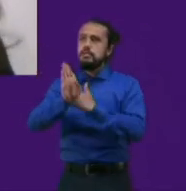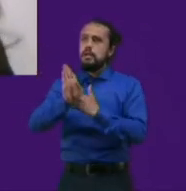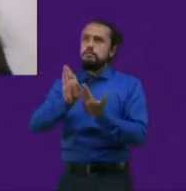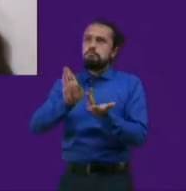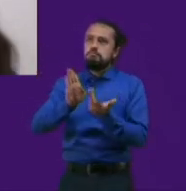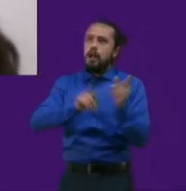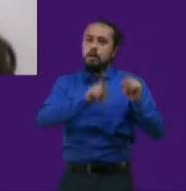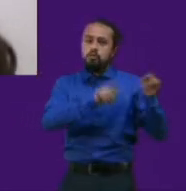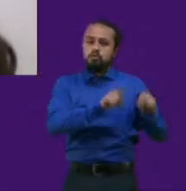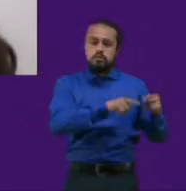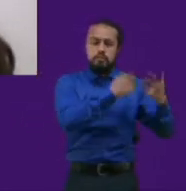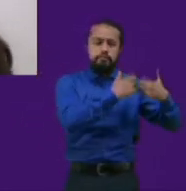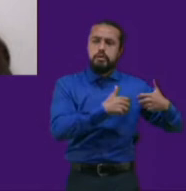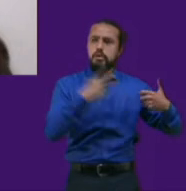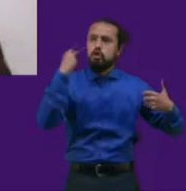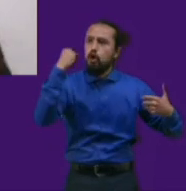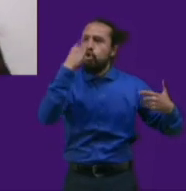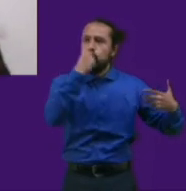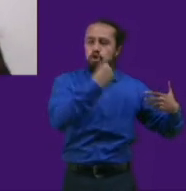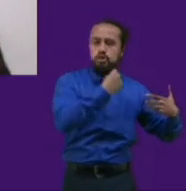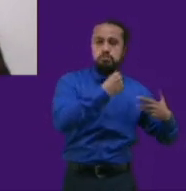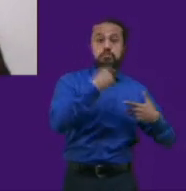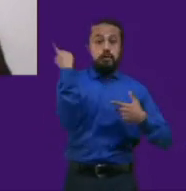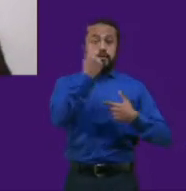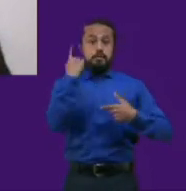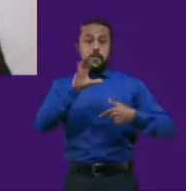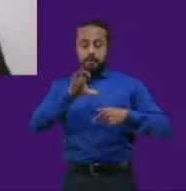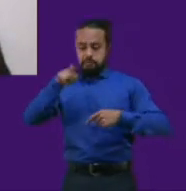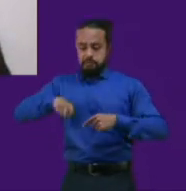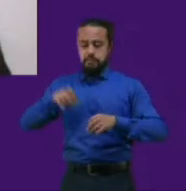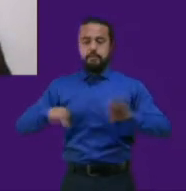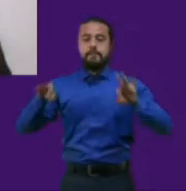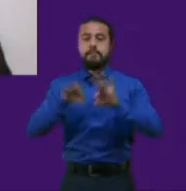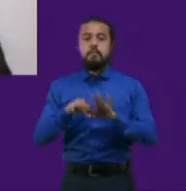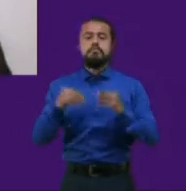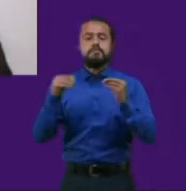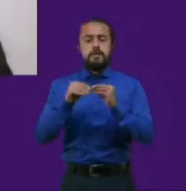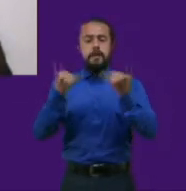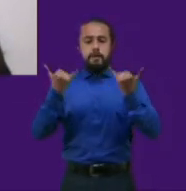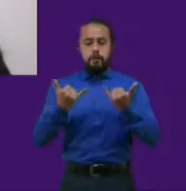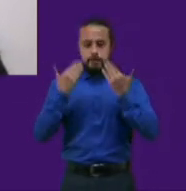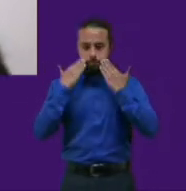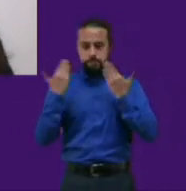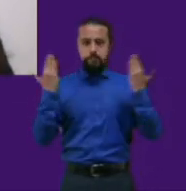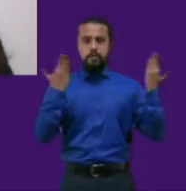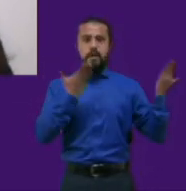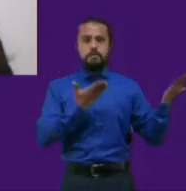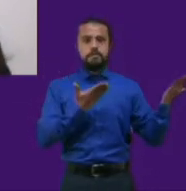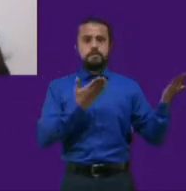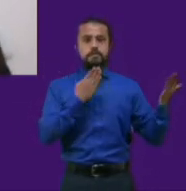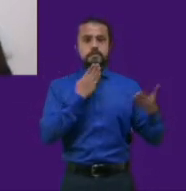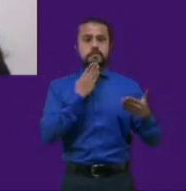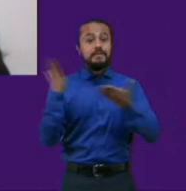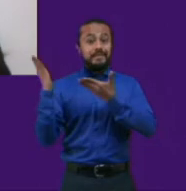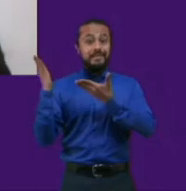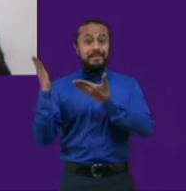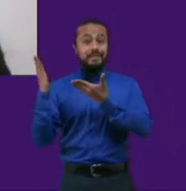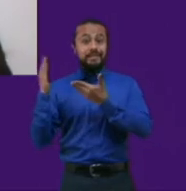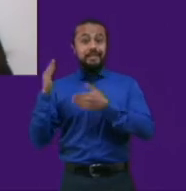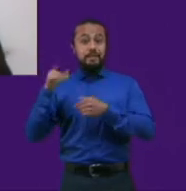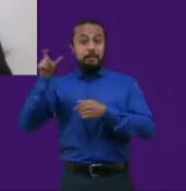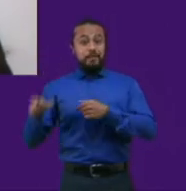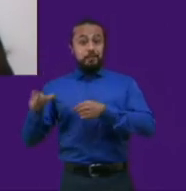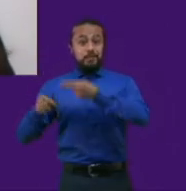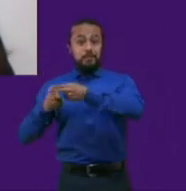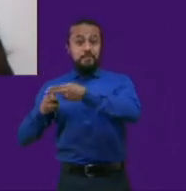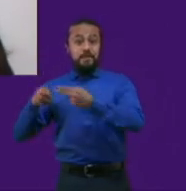los países emergentes necesitan. Voy a darle la palabra a Simón primero porque entiendo que Ilana todavía tiene